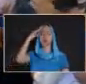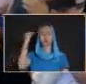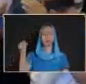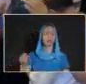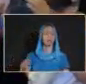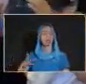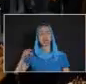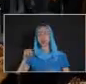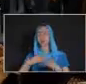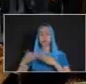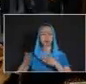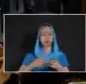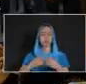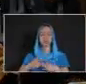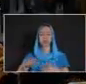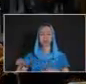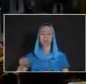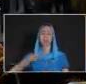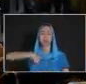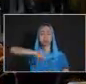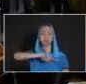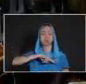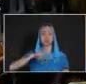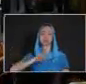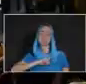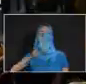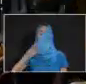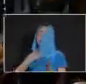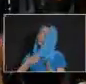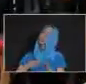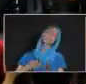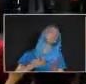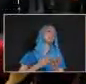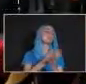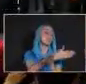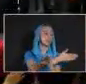muchas veces somos infieles, tú eres fiel, tú